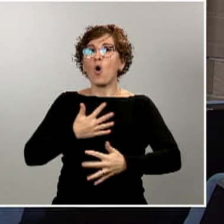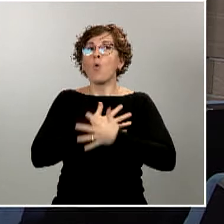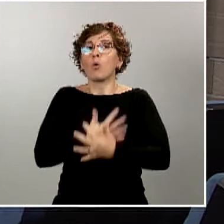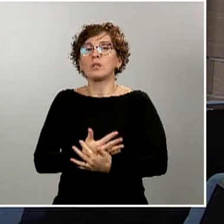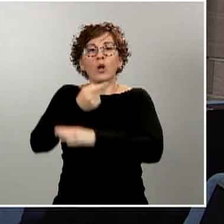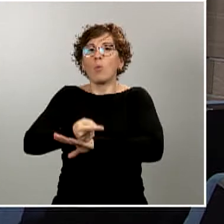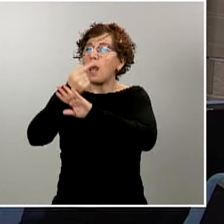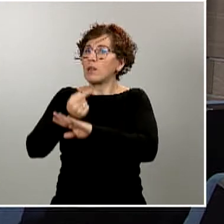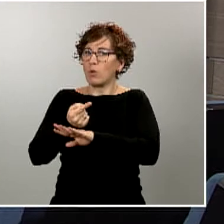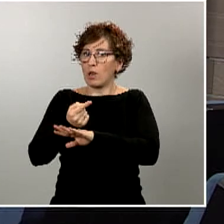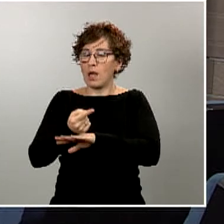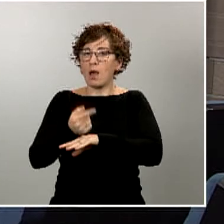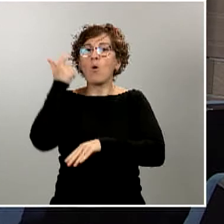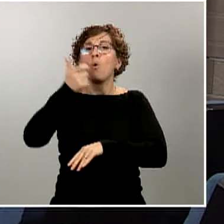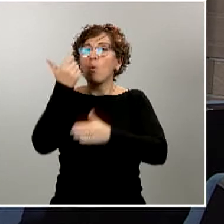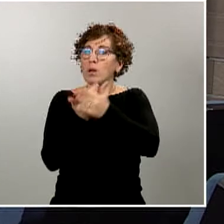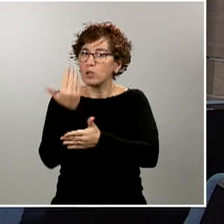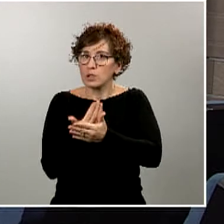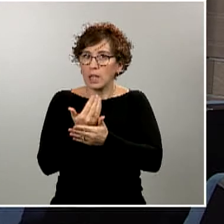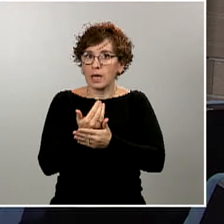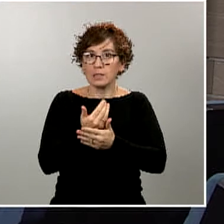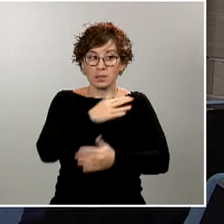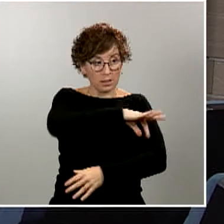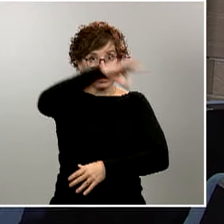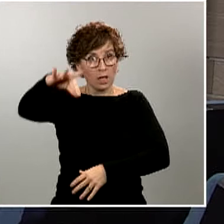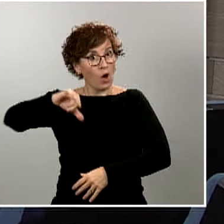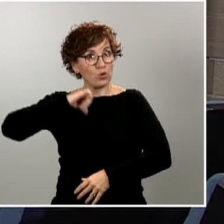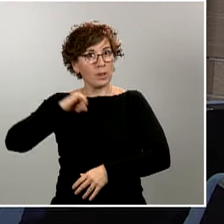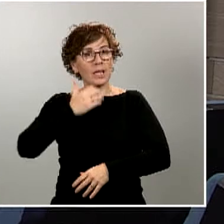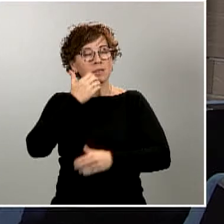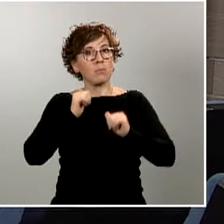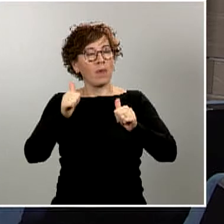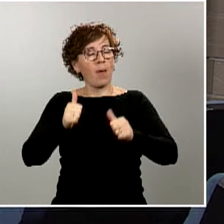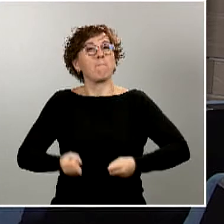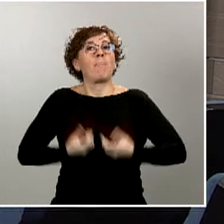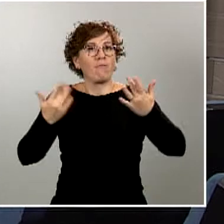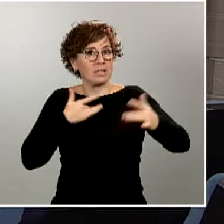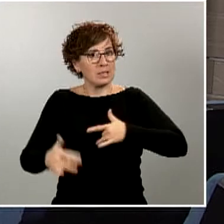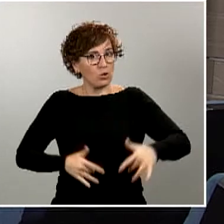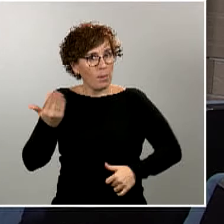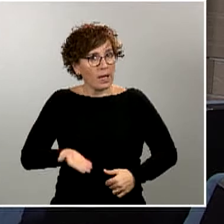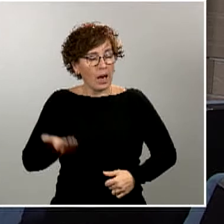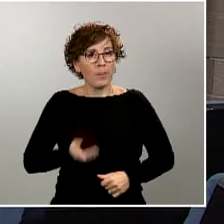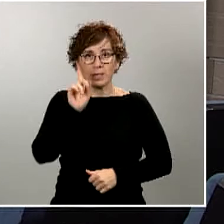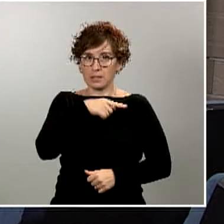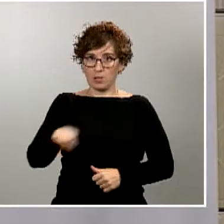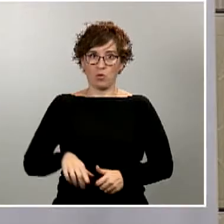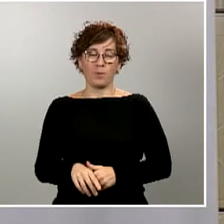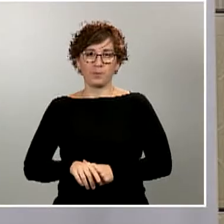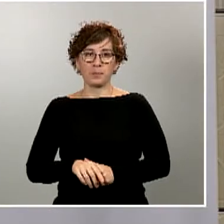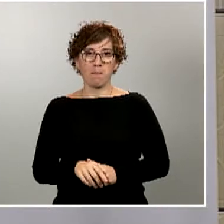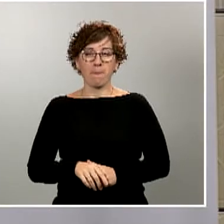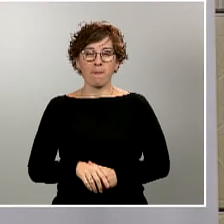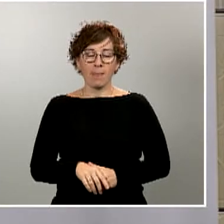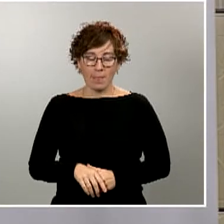duraría? ¿Se trasladarían a hospitales a los que empiecen a dar síntomas graves? Bueno, en lo que respecta a lo que me concierne a